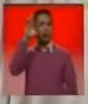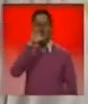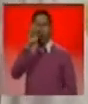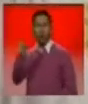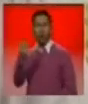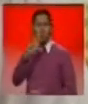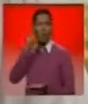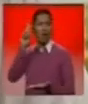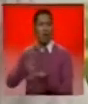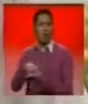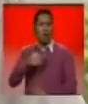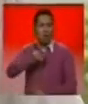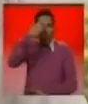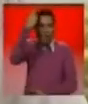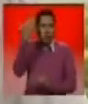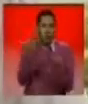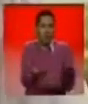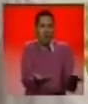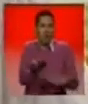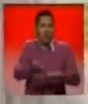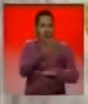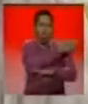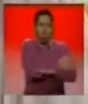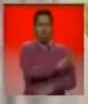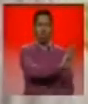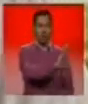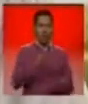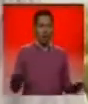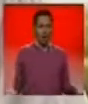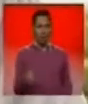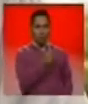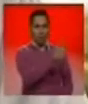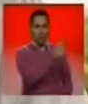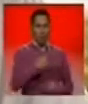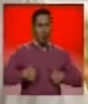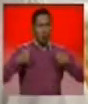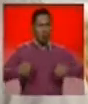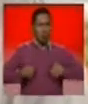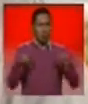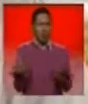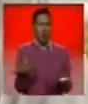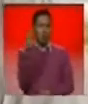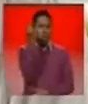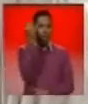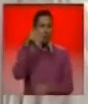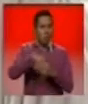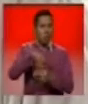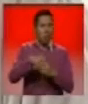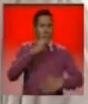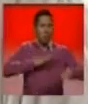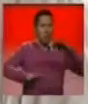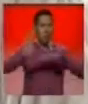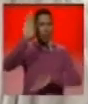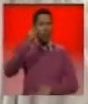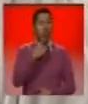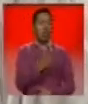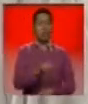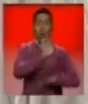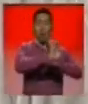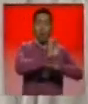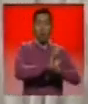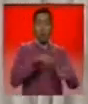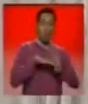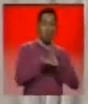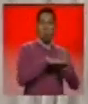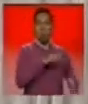carta de intención más vergonzosa de la historia del país, probablemente en la historia de Latinoamérica, con el Fondo Monetario, donde se comprometía incluso a congelar